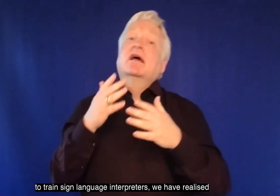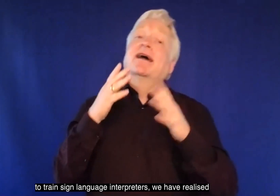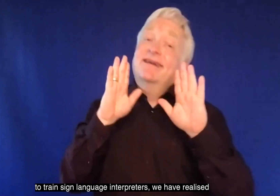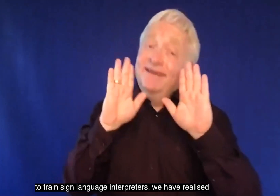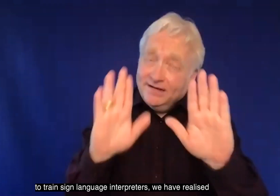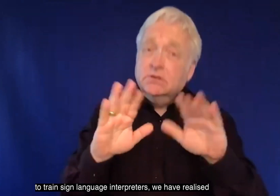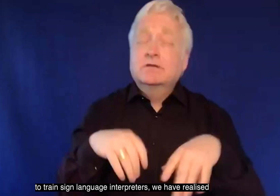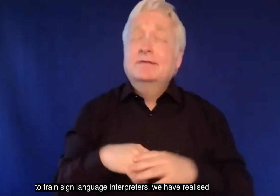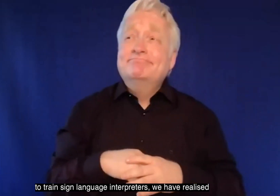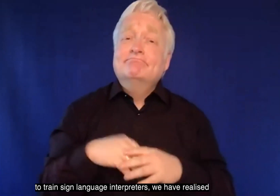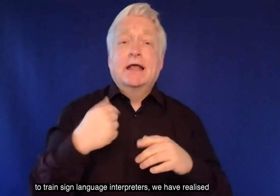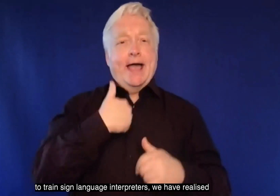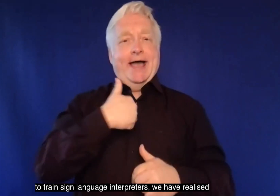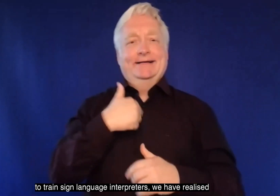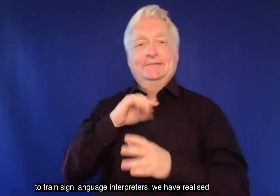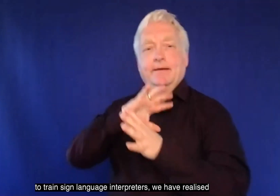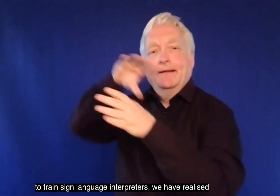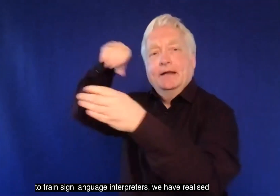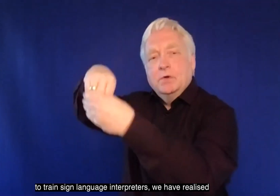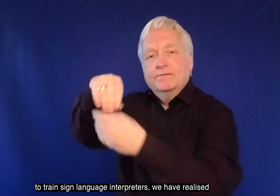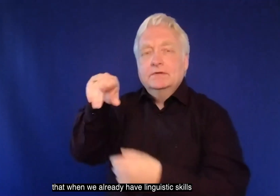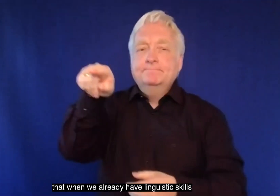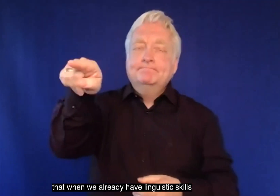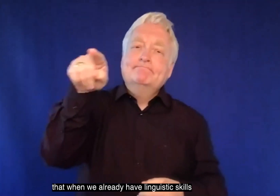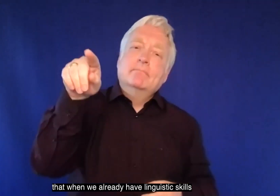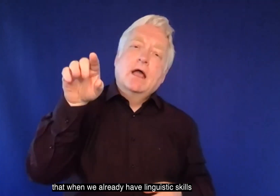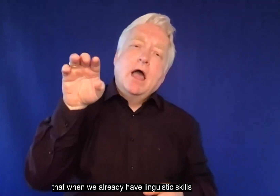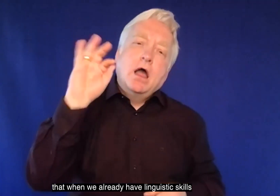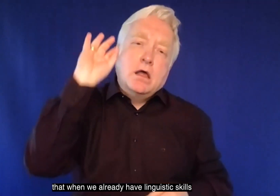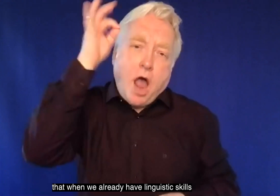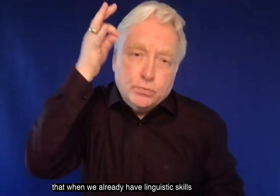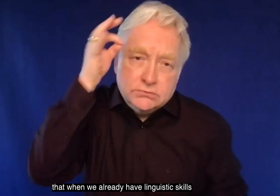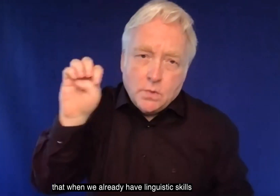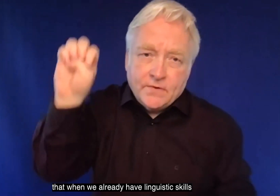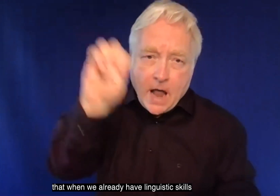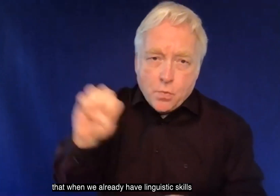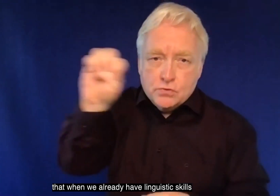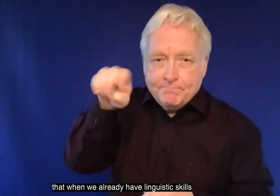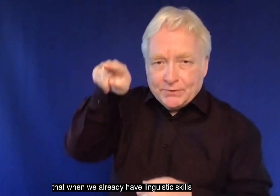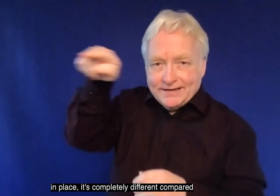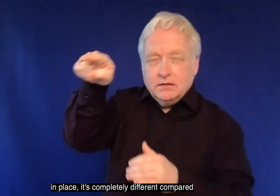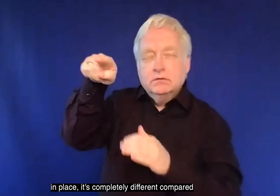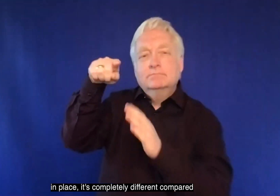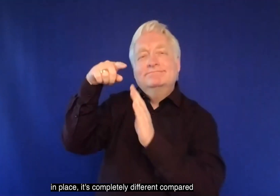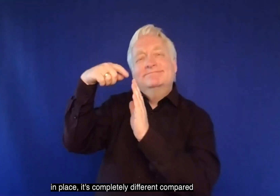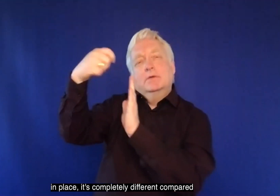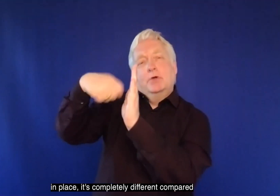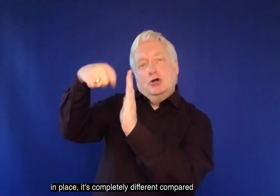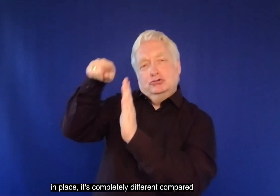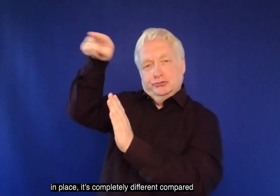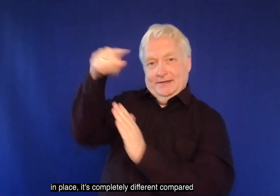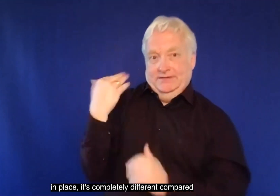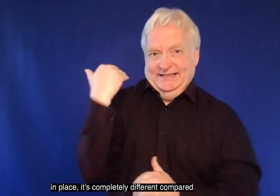habilidades lingüísticas de antemano, es diferente a cuando estas no existen, cuando la persona entra al programa sin tener una